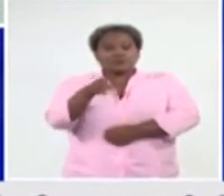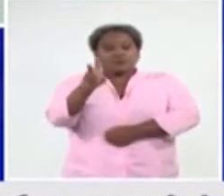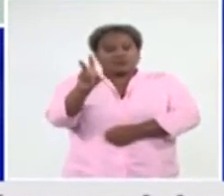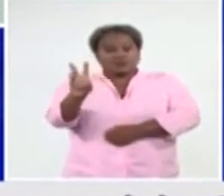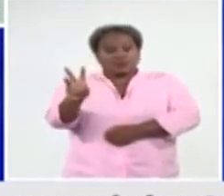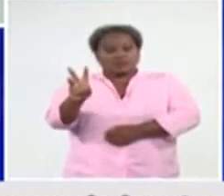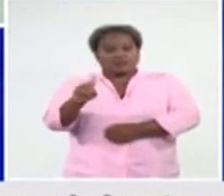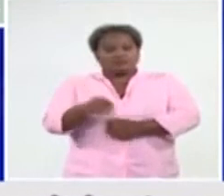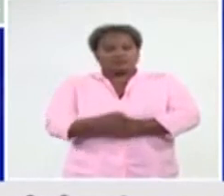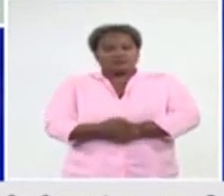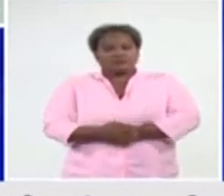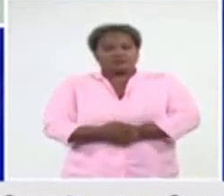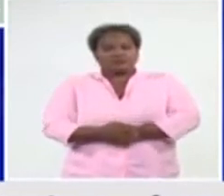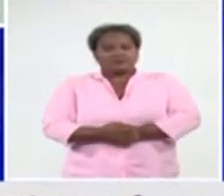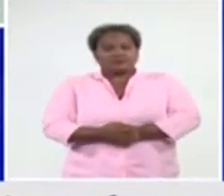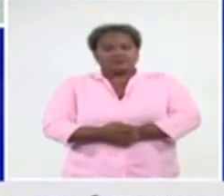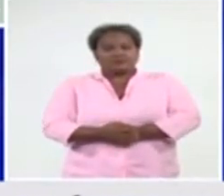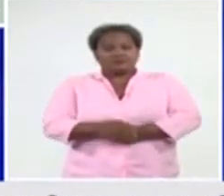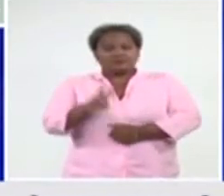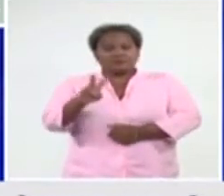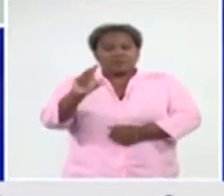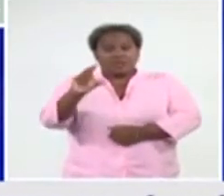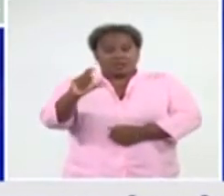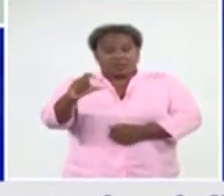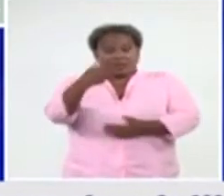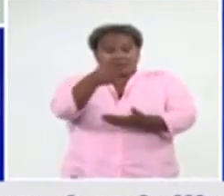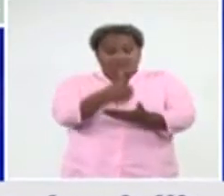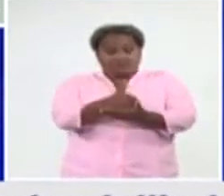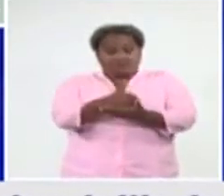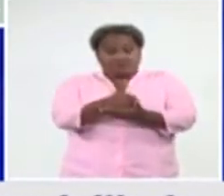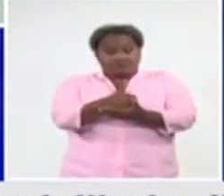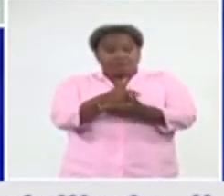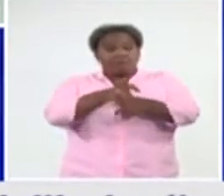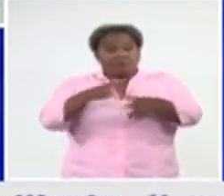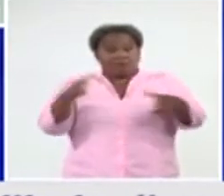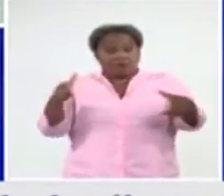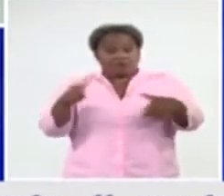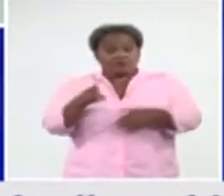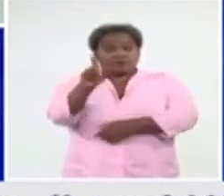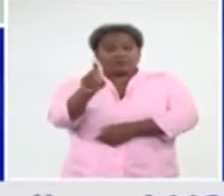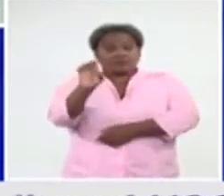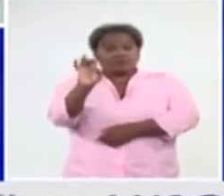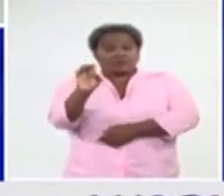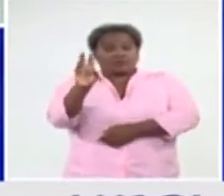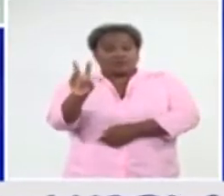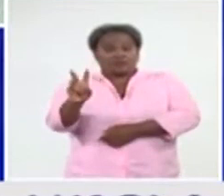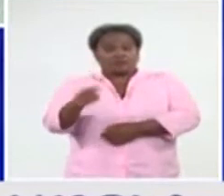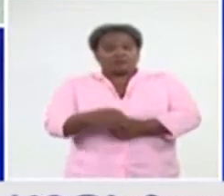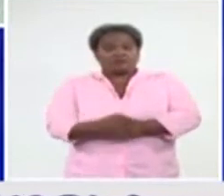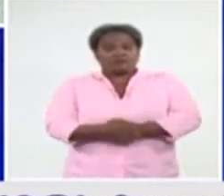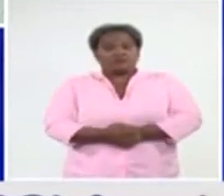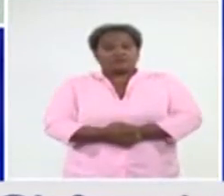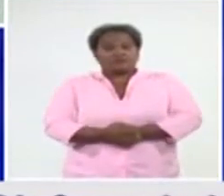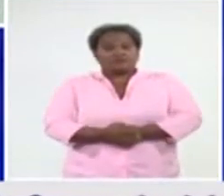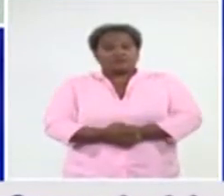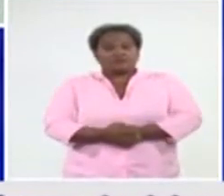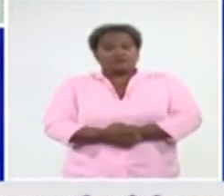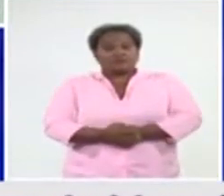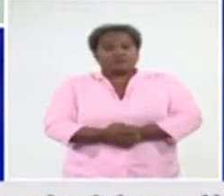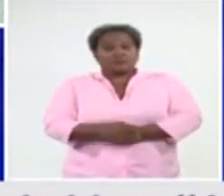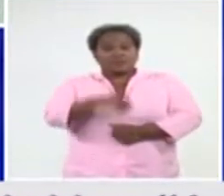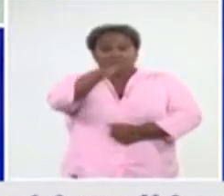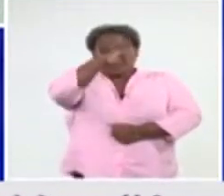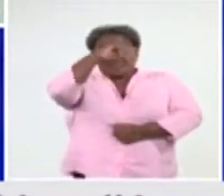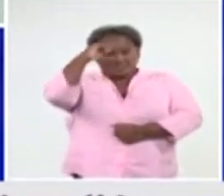municipios. Santa Clara con el número mayor de casos diagnosticados ayer, 172, Zaguala